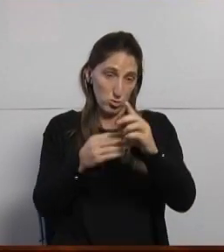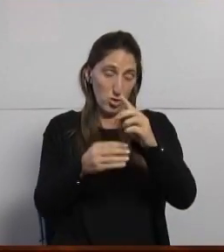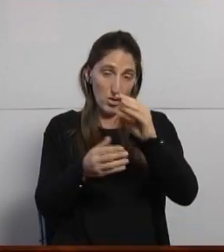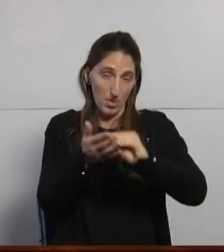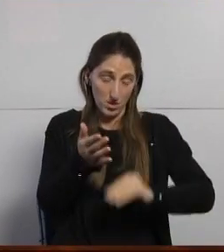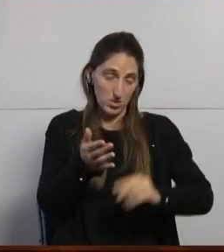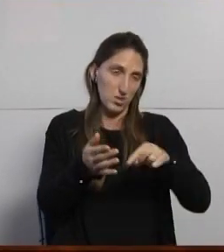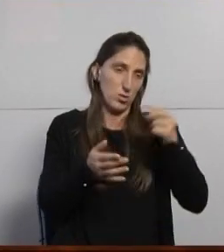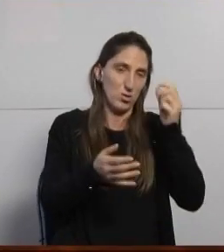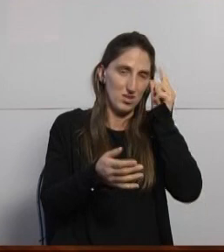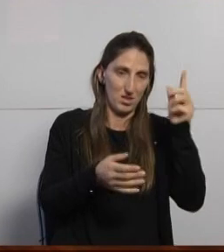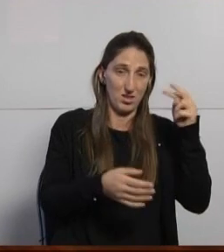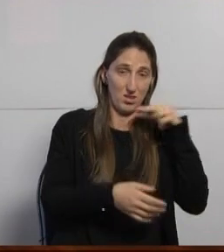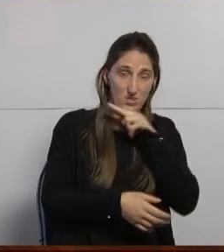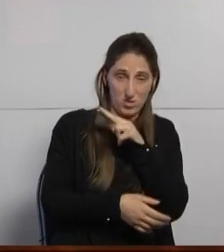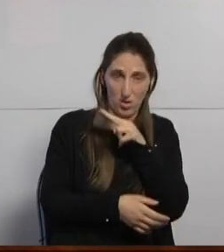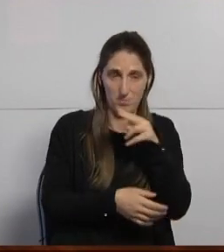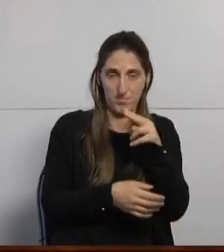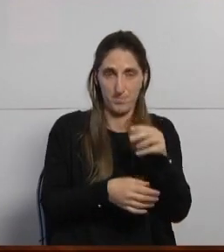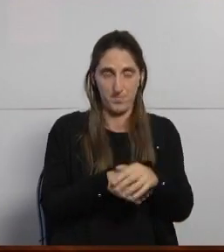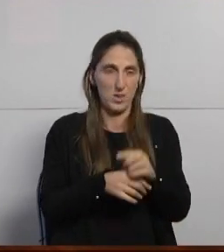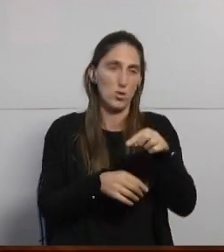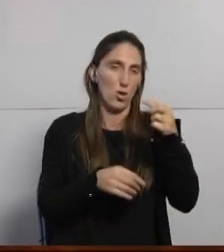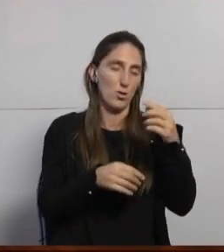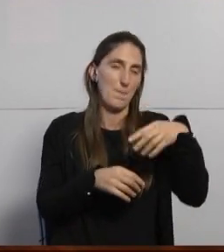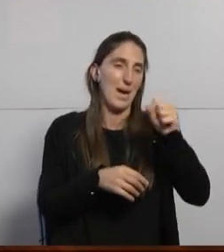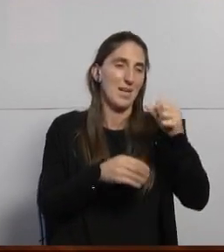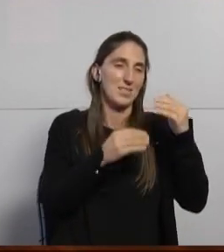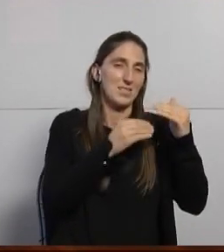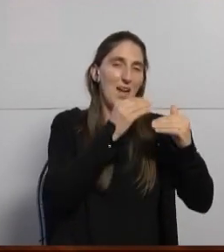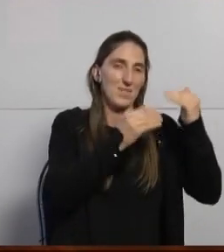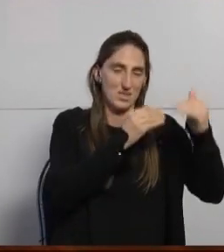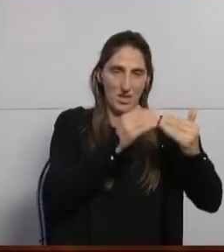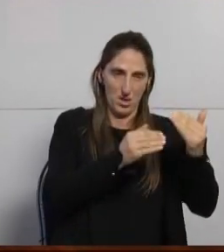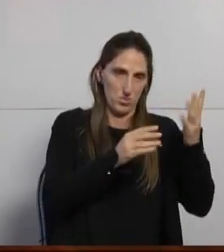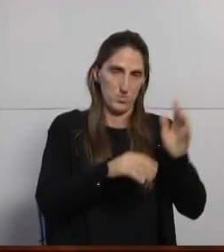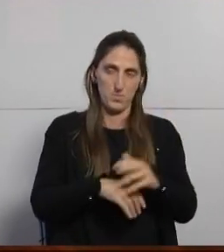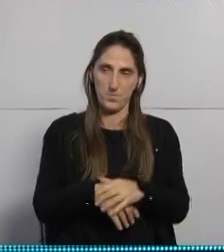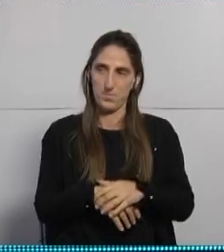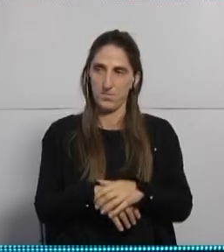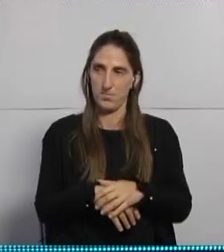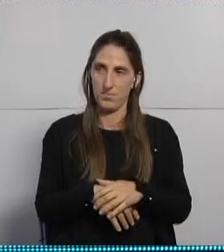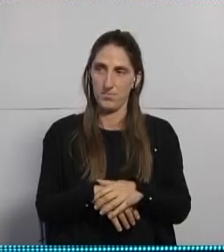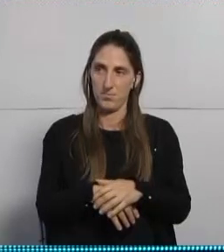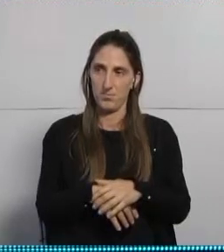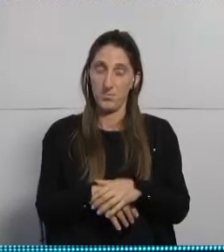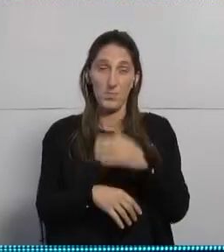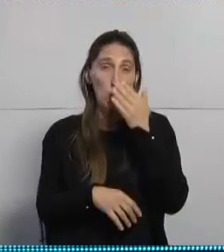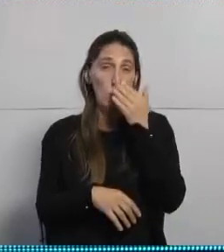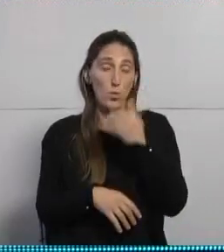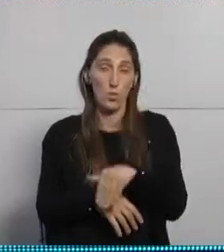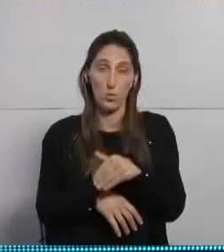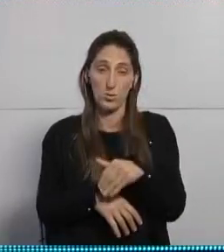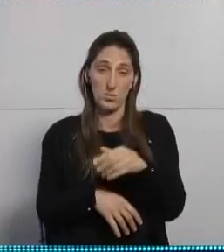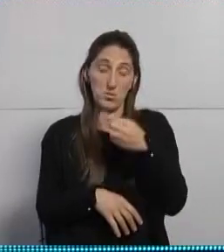Inteligencia Artificial, introductorio, y otro un poquito más avanzado de Computer Vision. Y por último, si